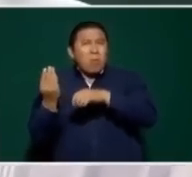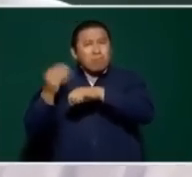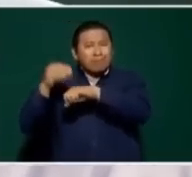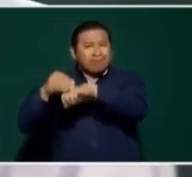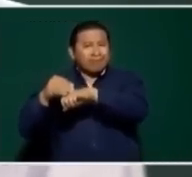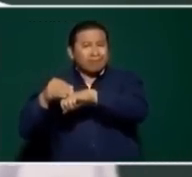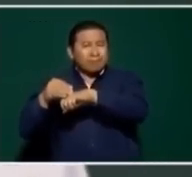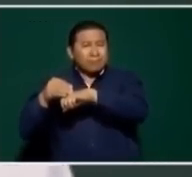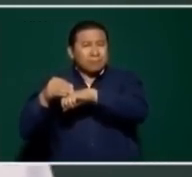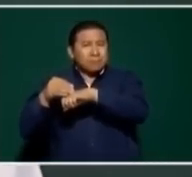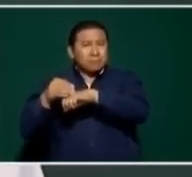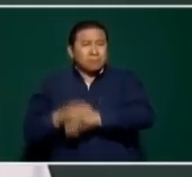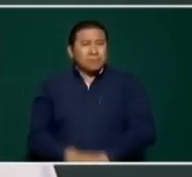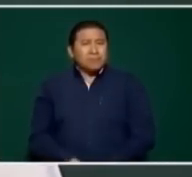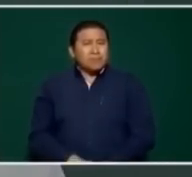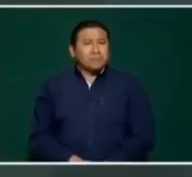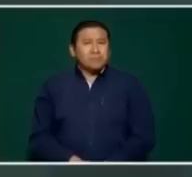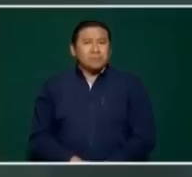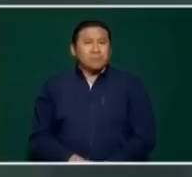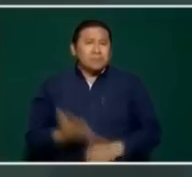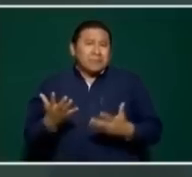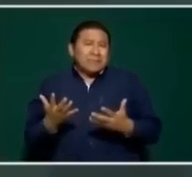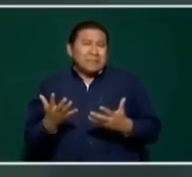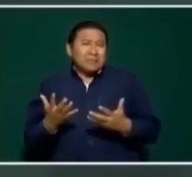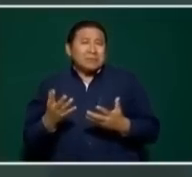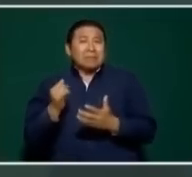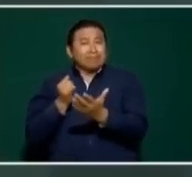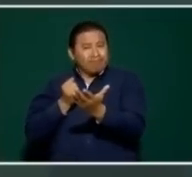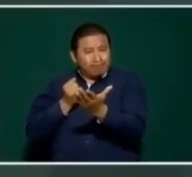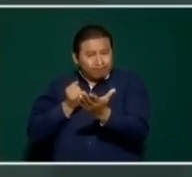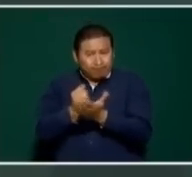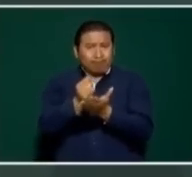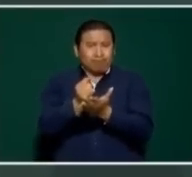invertir. Es una decisión